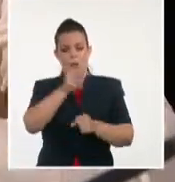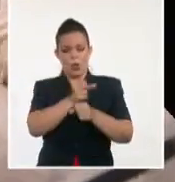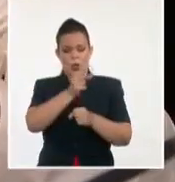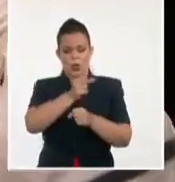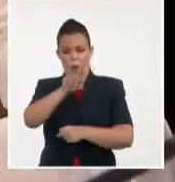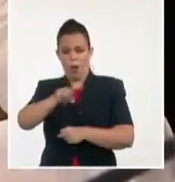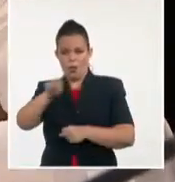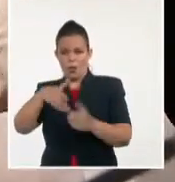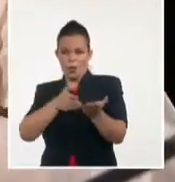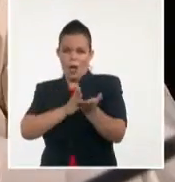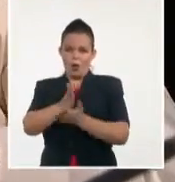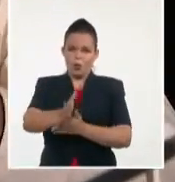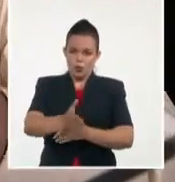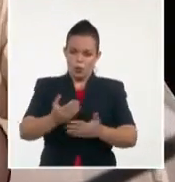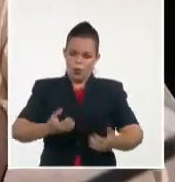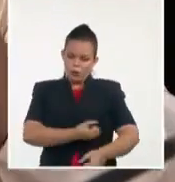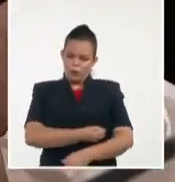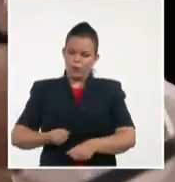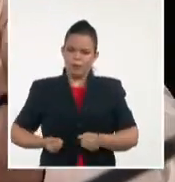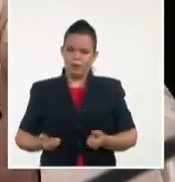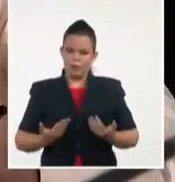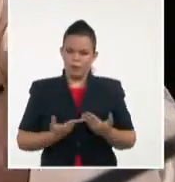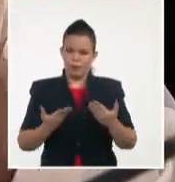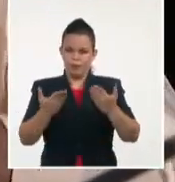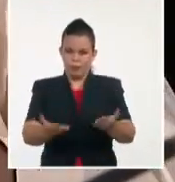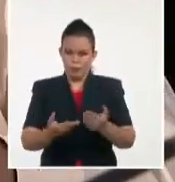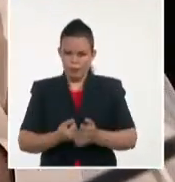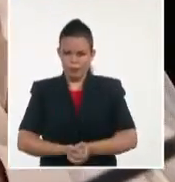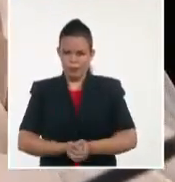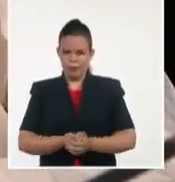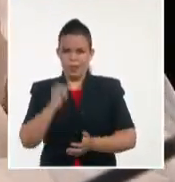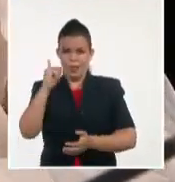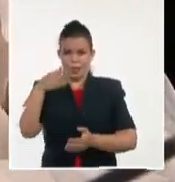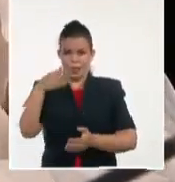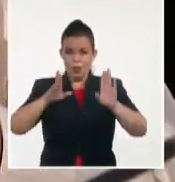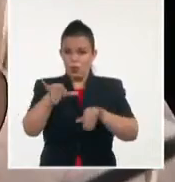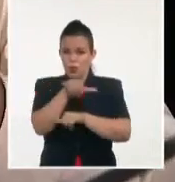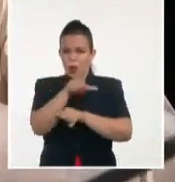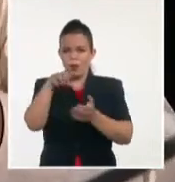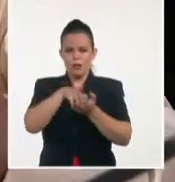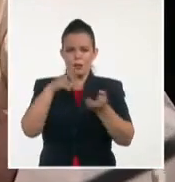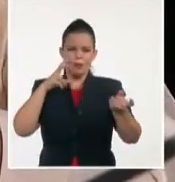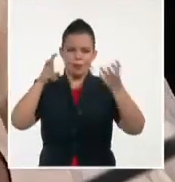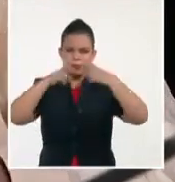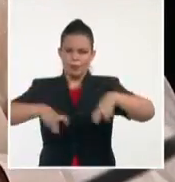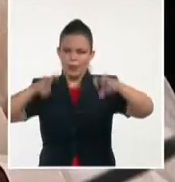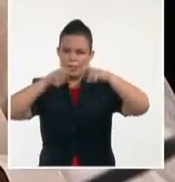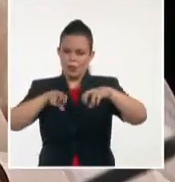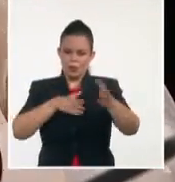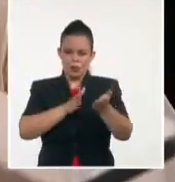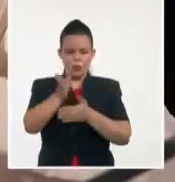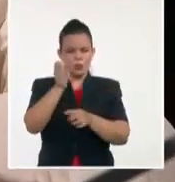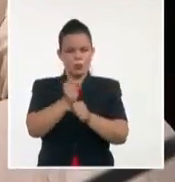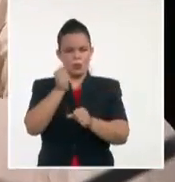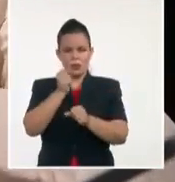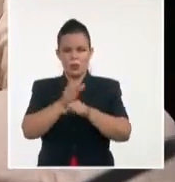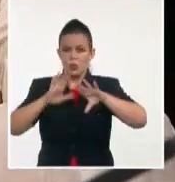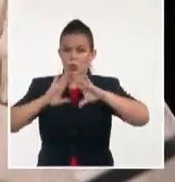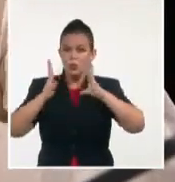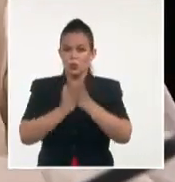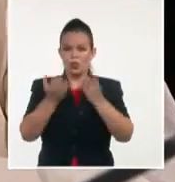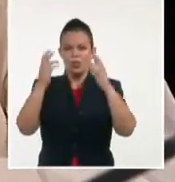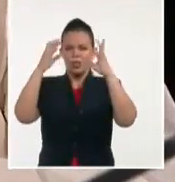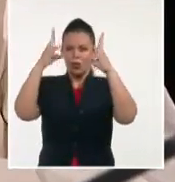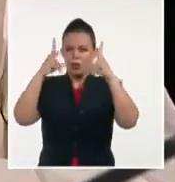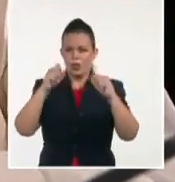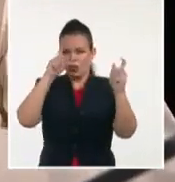desarrollando, en primer lugar, la ciencia, porque el Instituto es un centro de investigación. Todos los resultados científico-técnicos se basan en